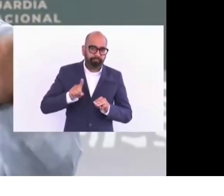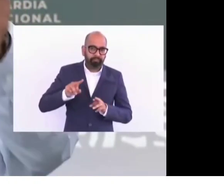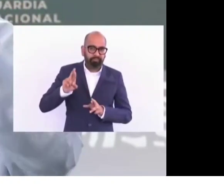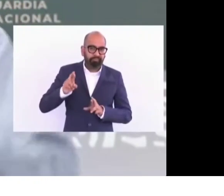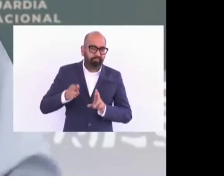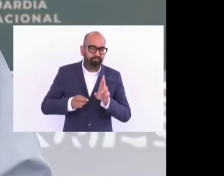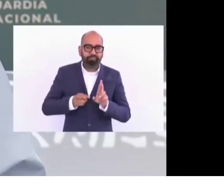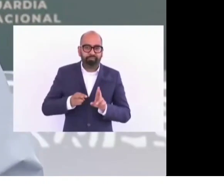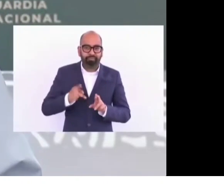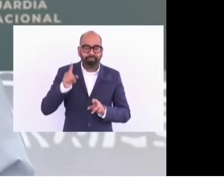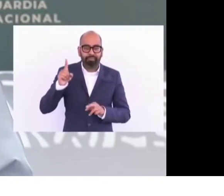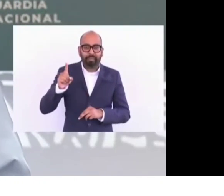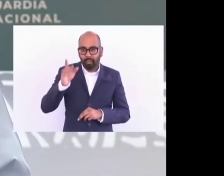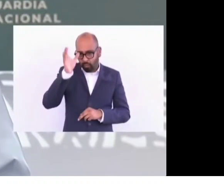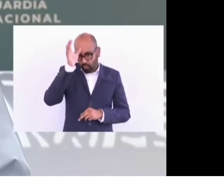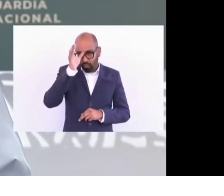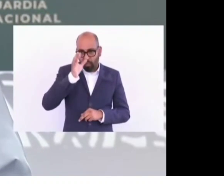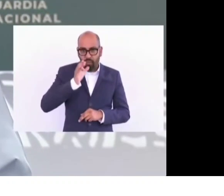está Mújica,